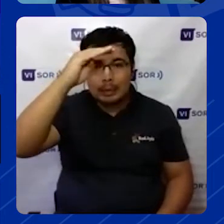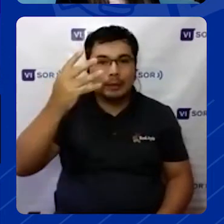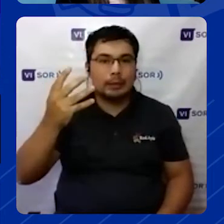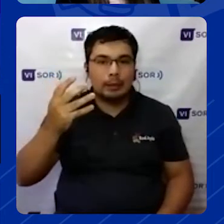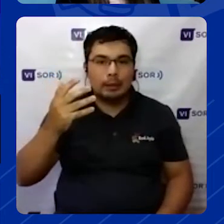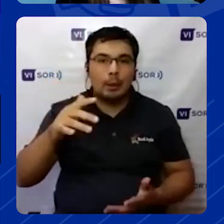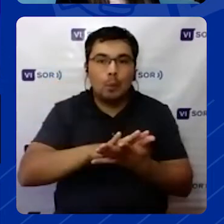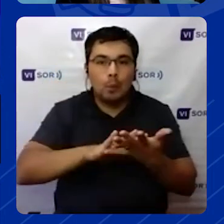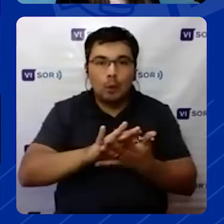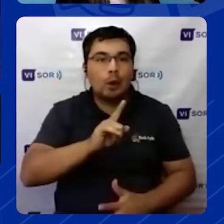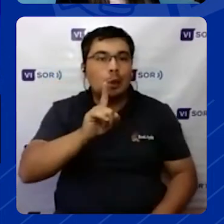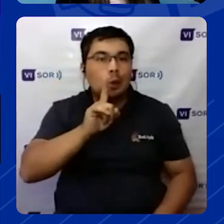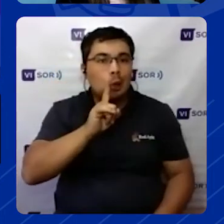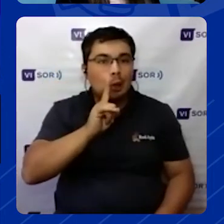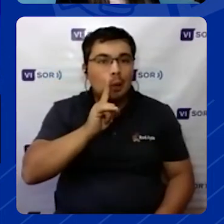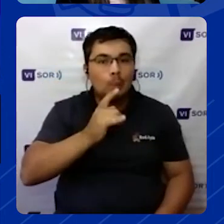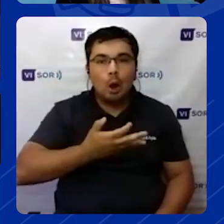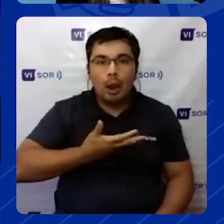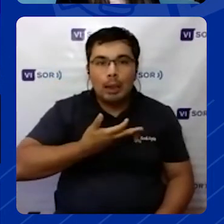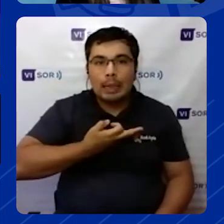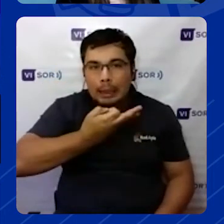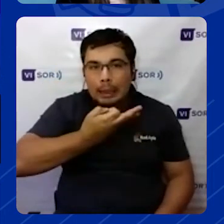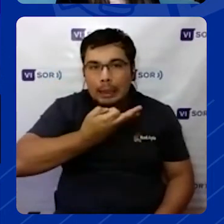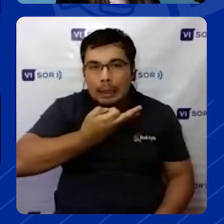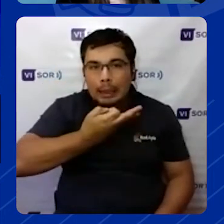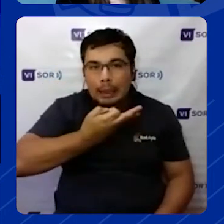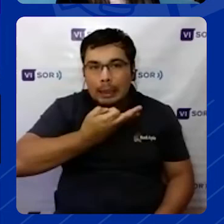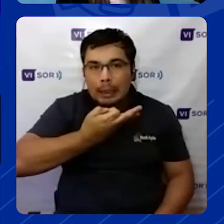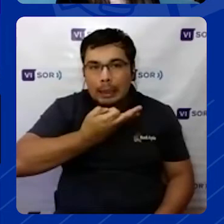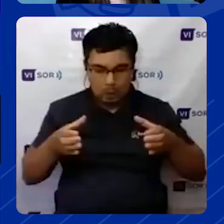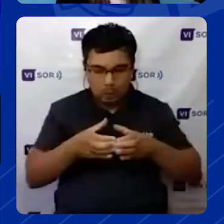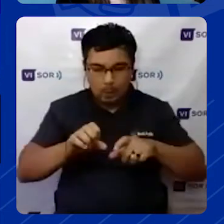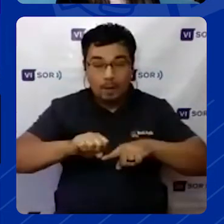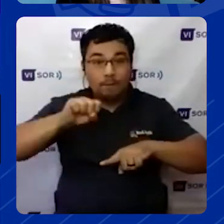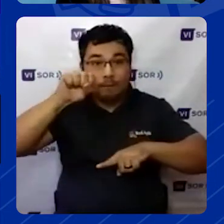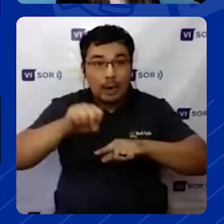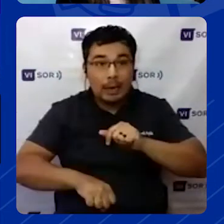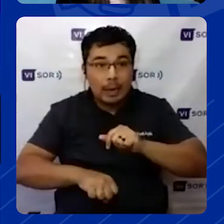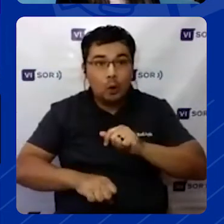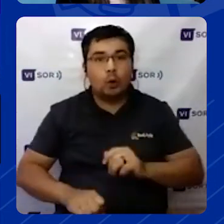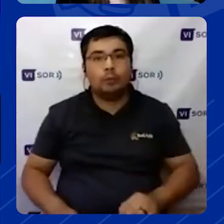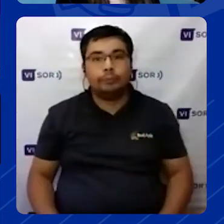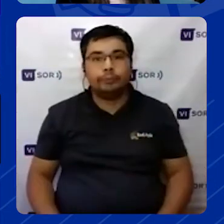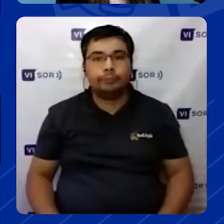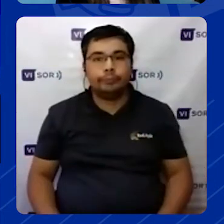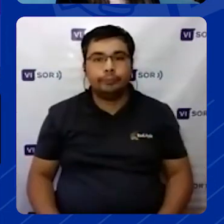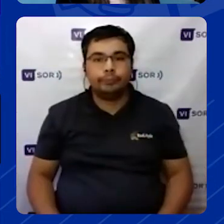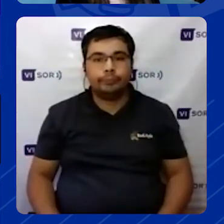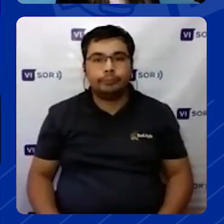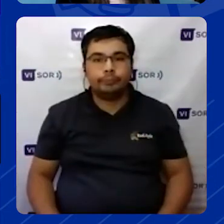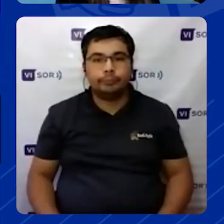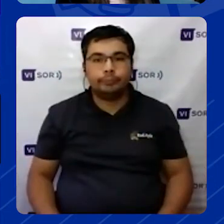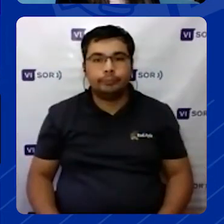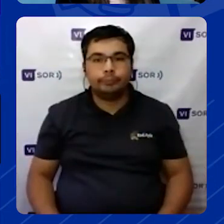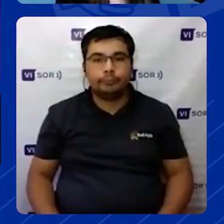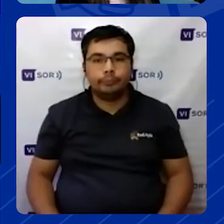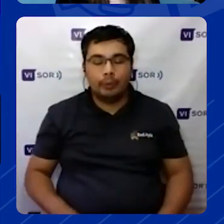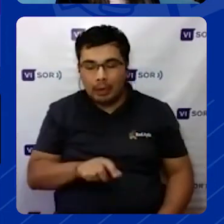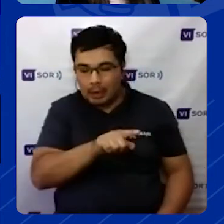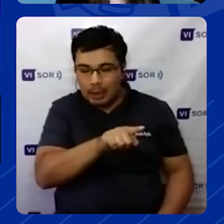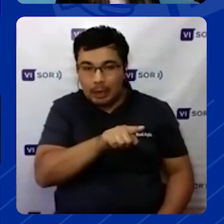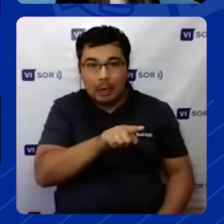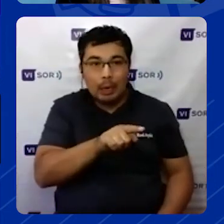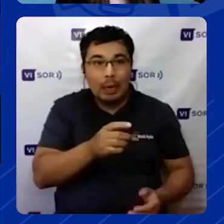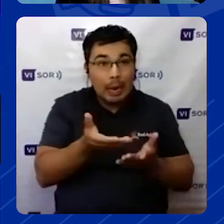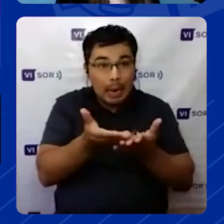el testimonio de los equipos de validadores que efectivamente han notado pues, que un